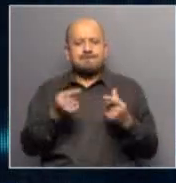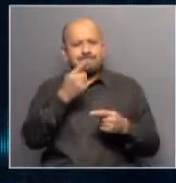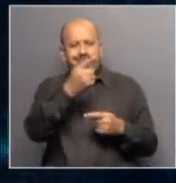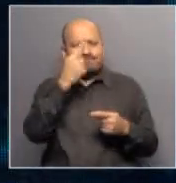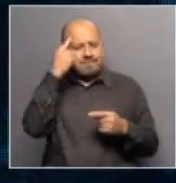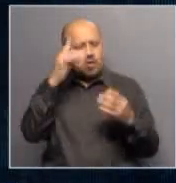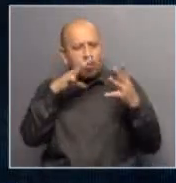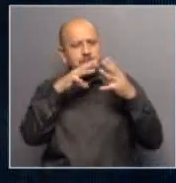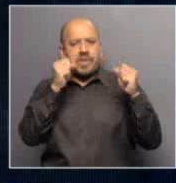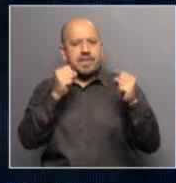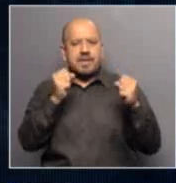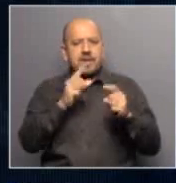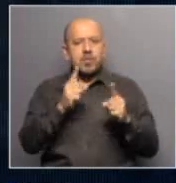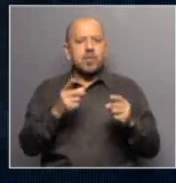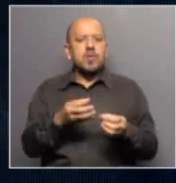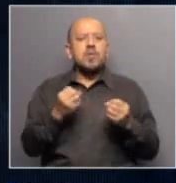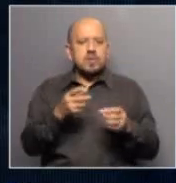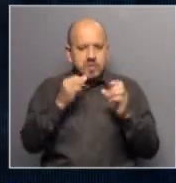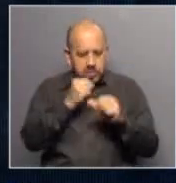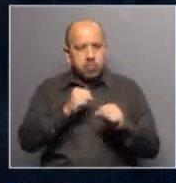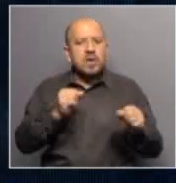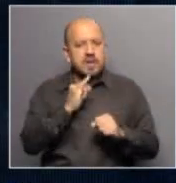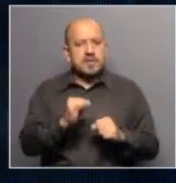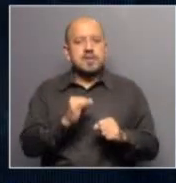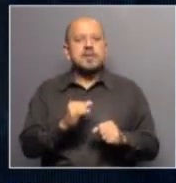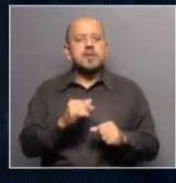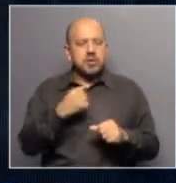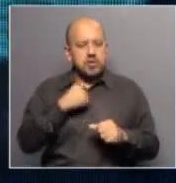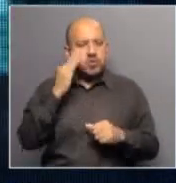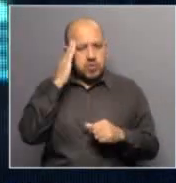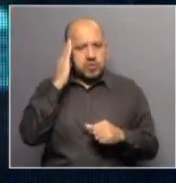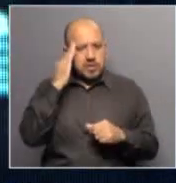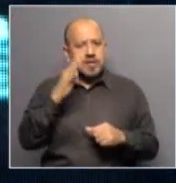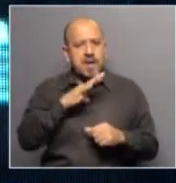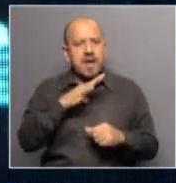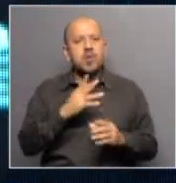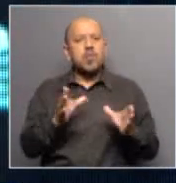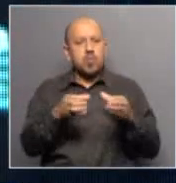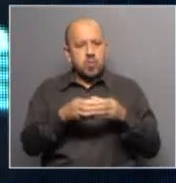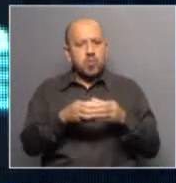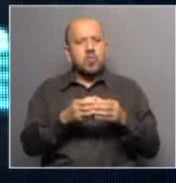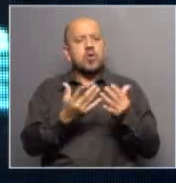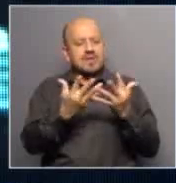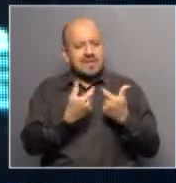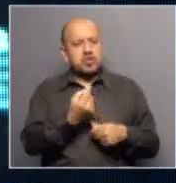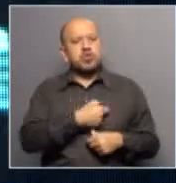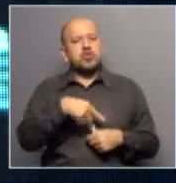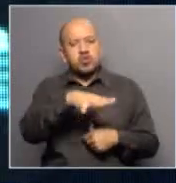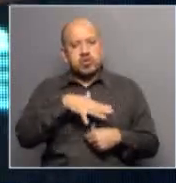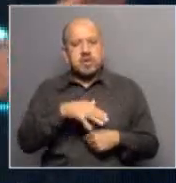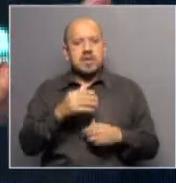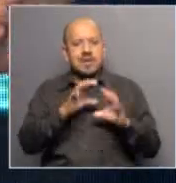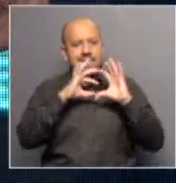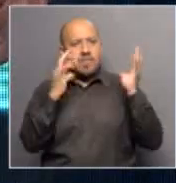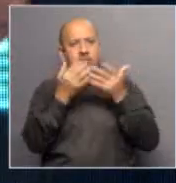y no de impotencia, porque se puede. Y yo sé que hay un movimiento social y un movimiento científico y el mundo